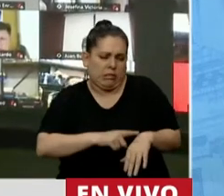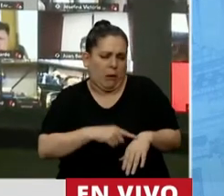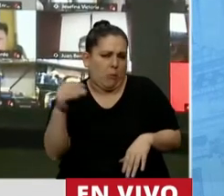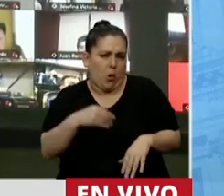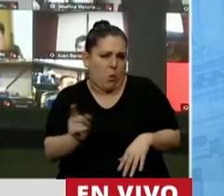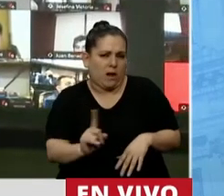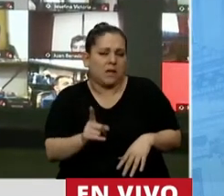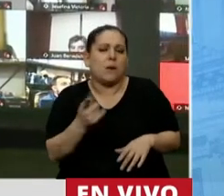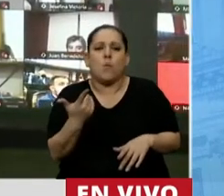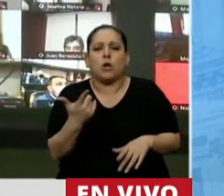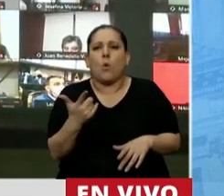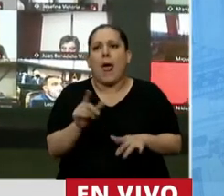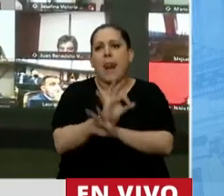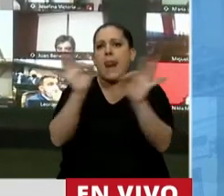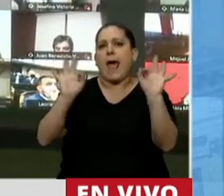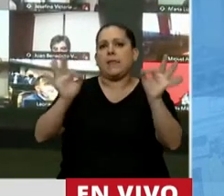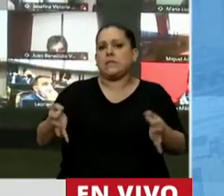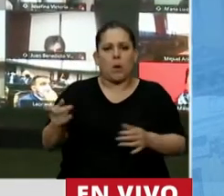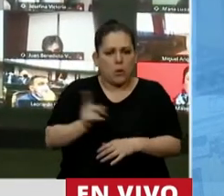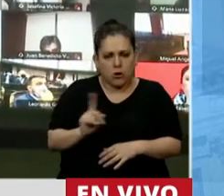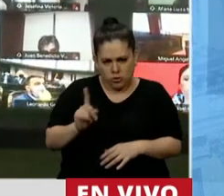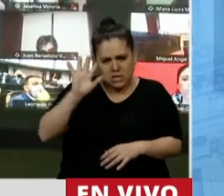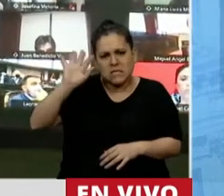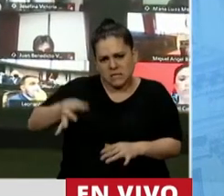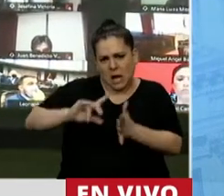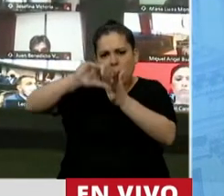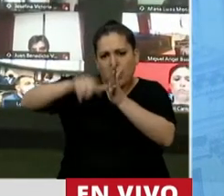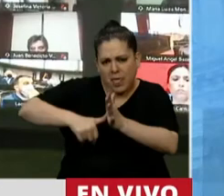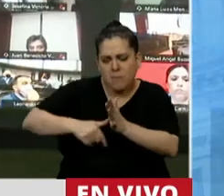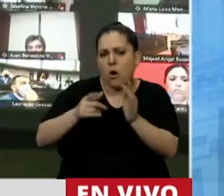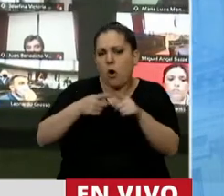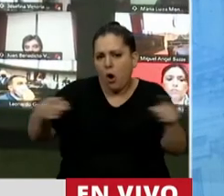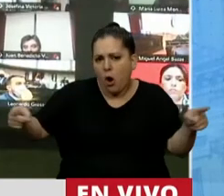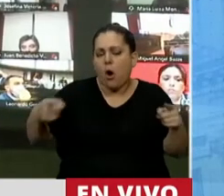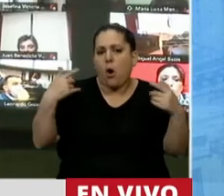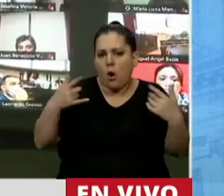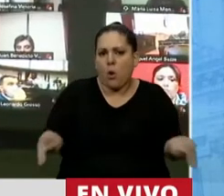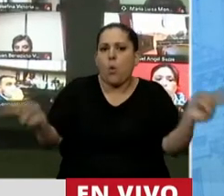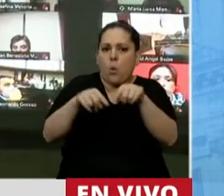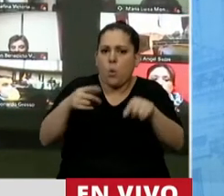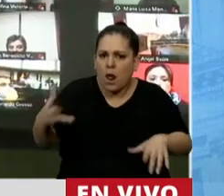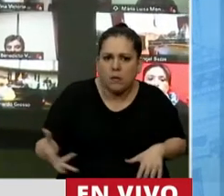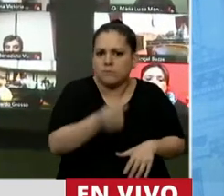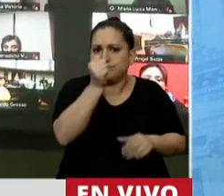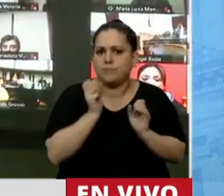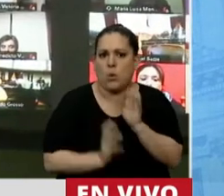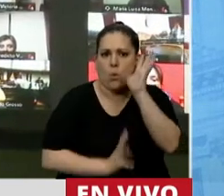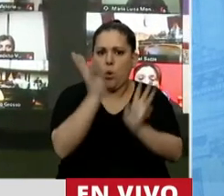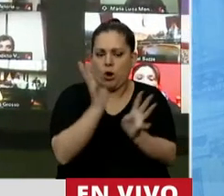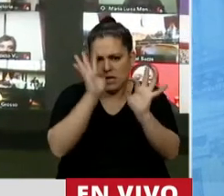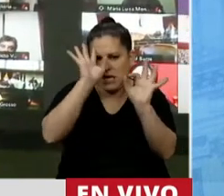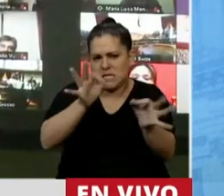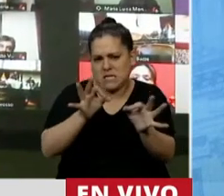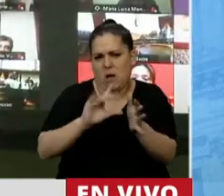que nadie sabe, como se dijo recién. Sí se sabe cuánto tardan, si se estudia y se investiga en recuperarse los ecosistemas. Y me da mucha